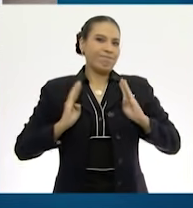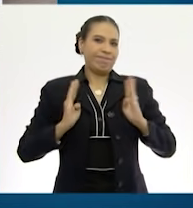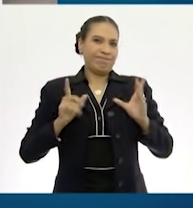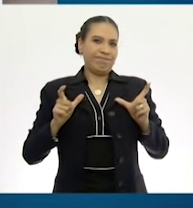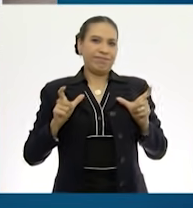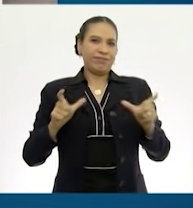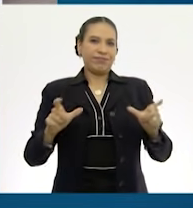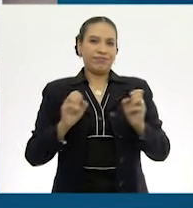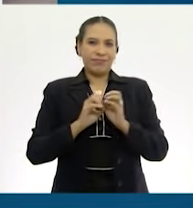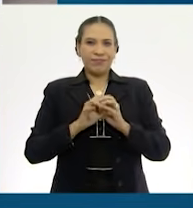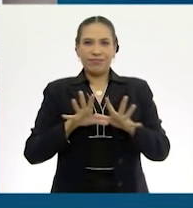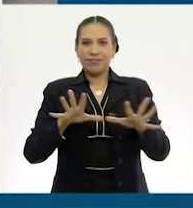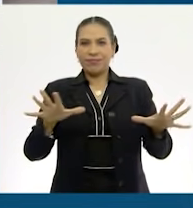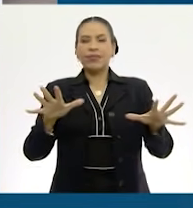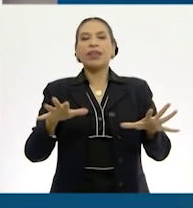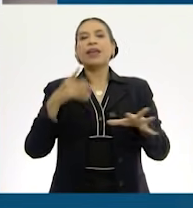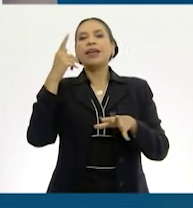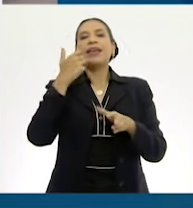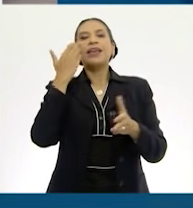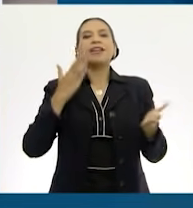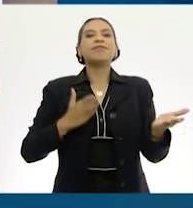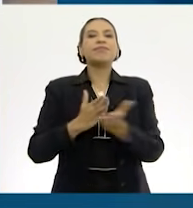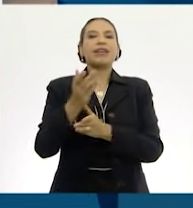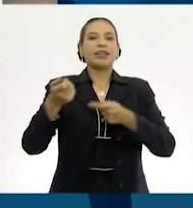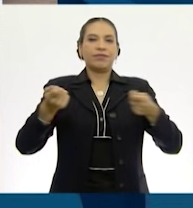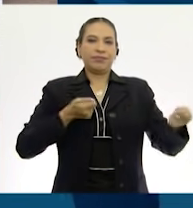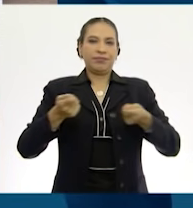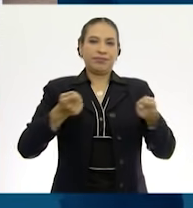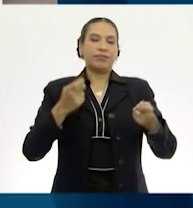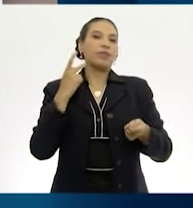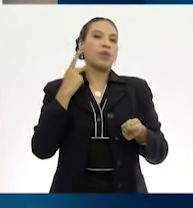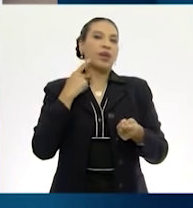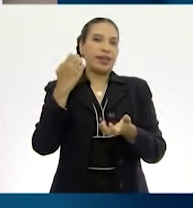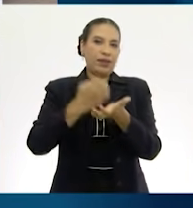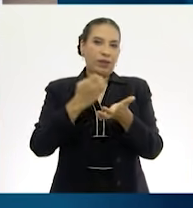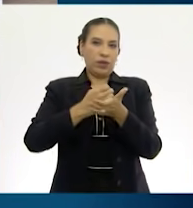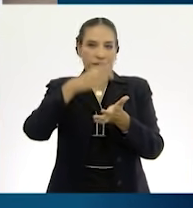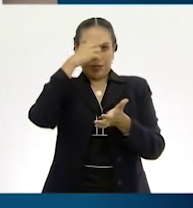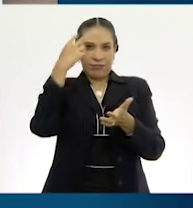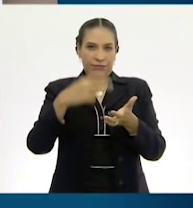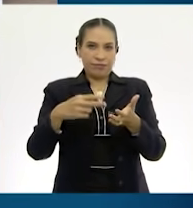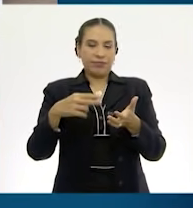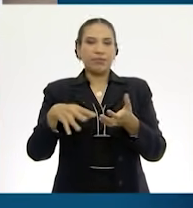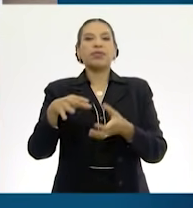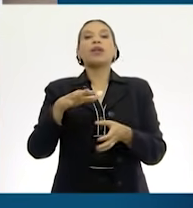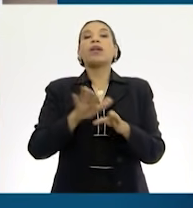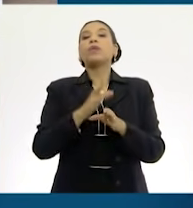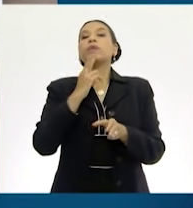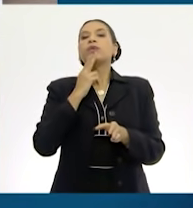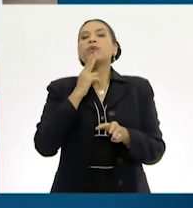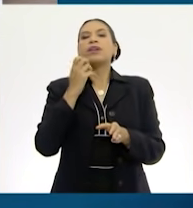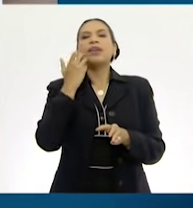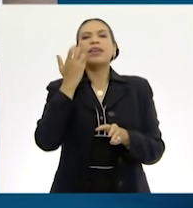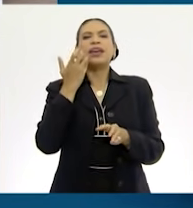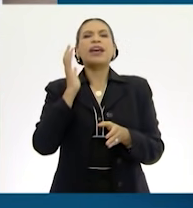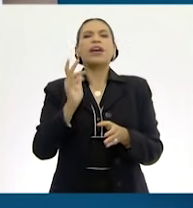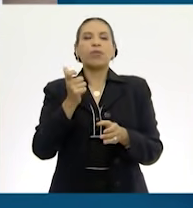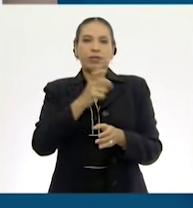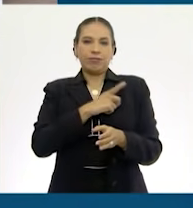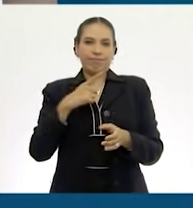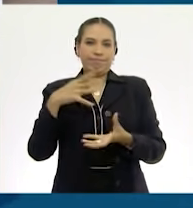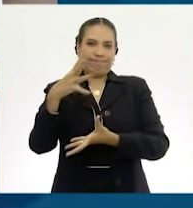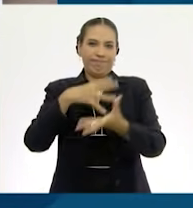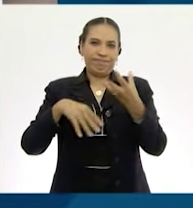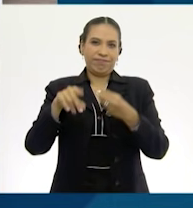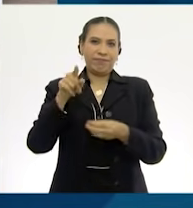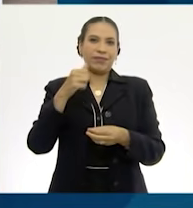su deseo expansionista para intentar tomar el control político y económico de México, y utilizó el pretexto de la deuda como